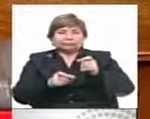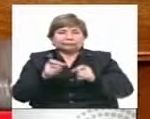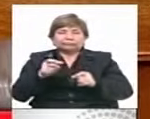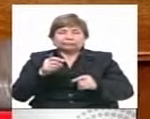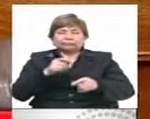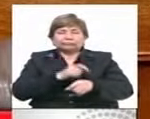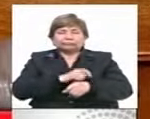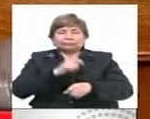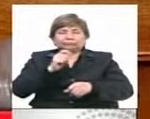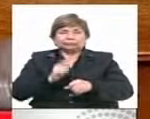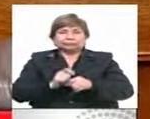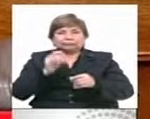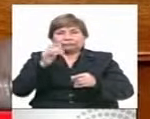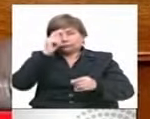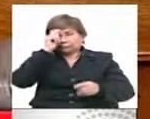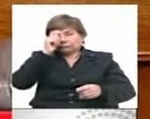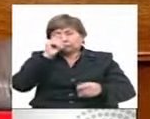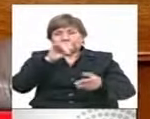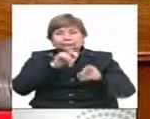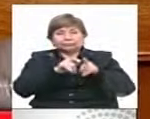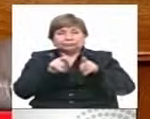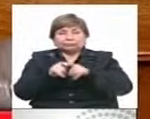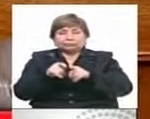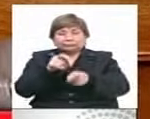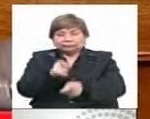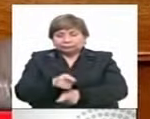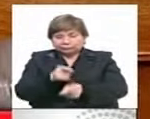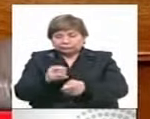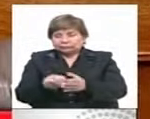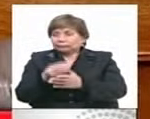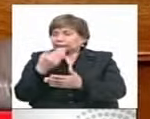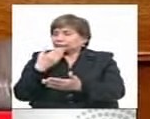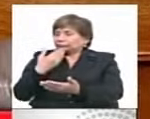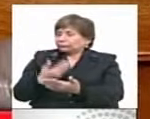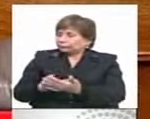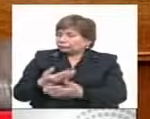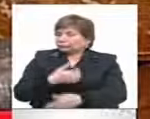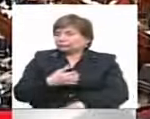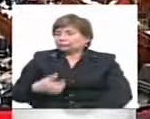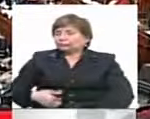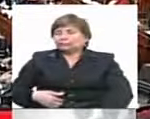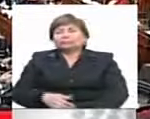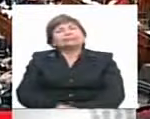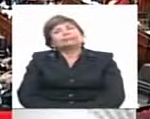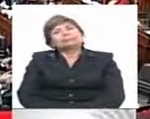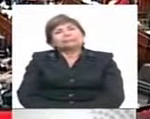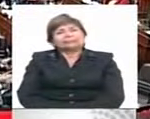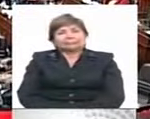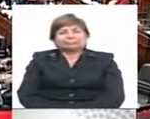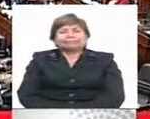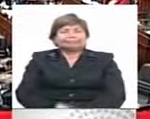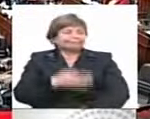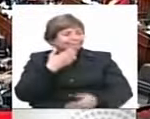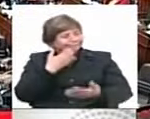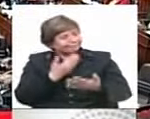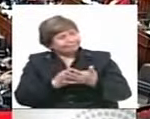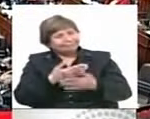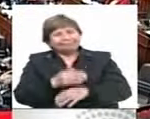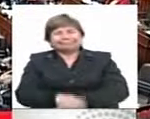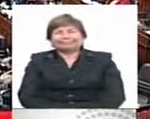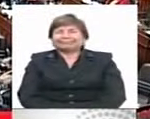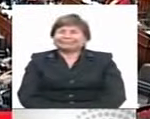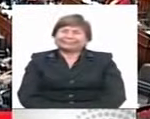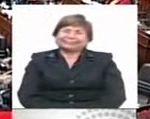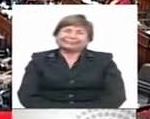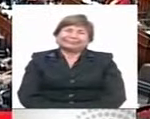de la inyección económica para el sector agrario. Gracias, señora presidenta. Gracias, señor congresista. Tiene la